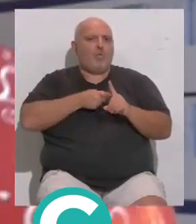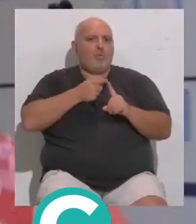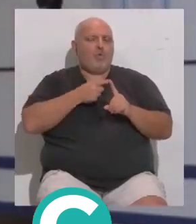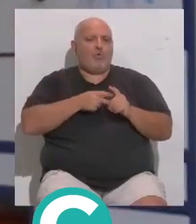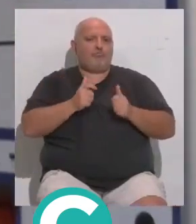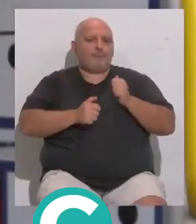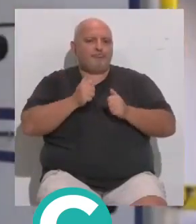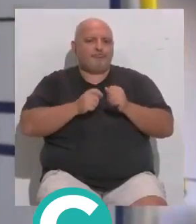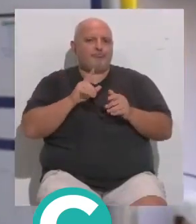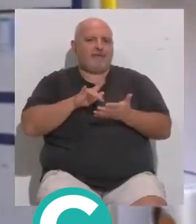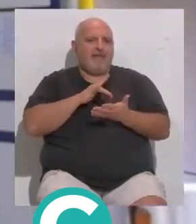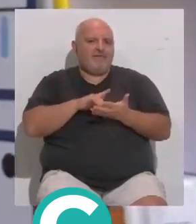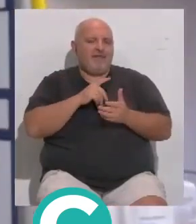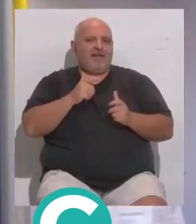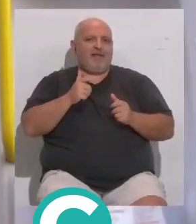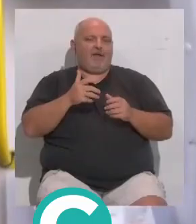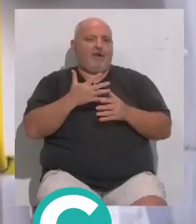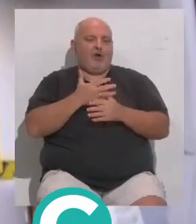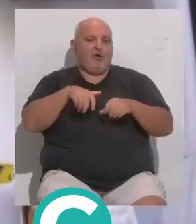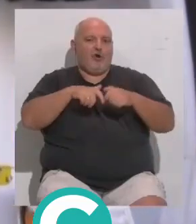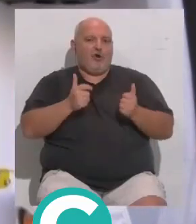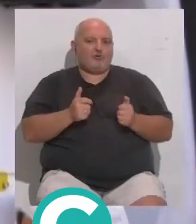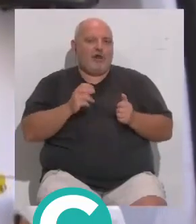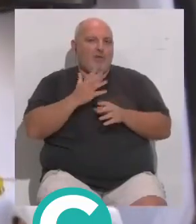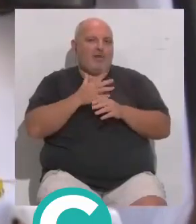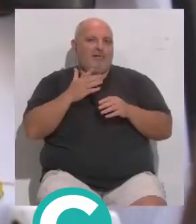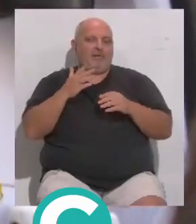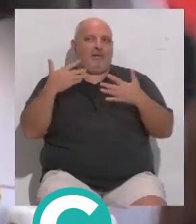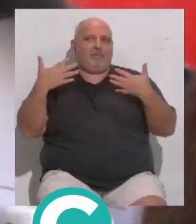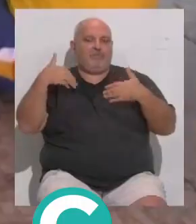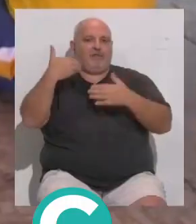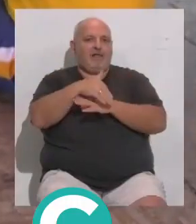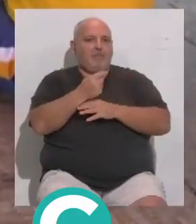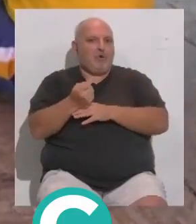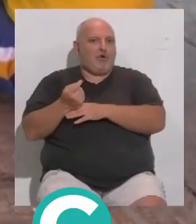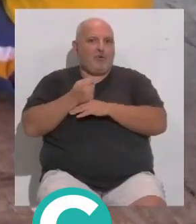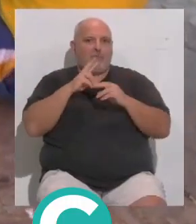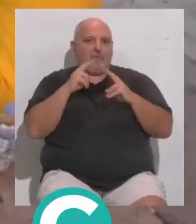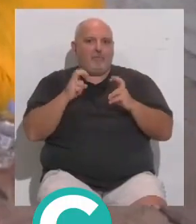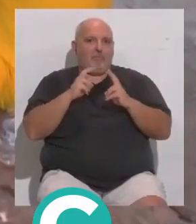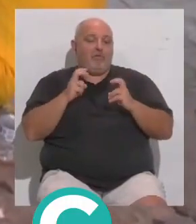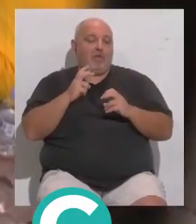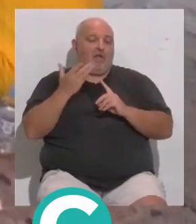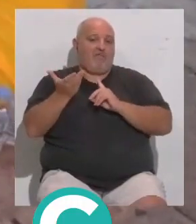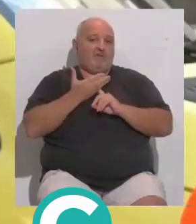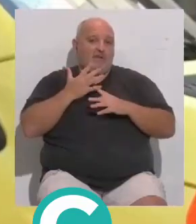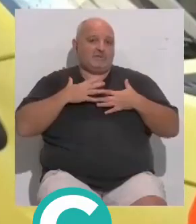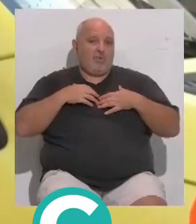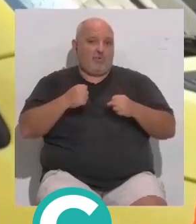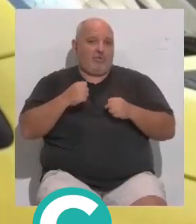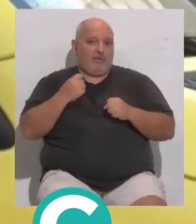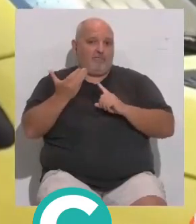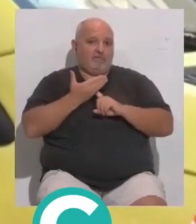los dispositivos digitales por encima del juego y el deporte al aire libre. Un cambio en los hábitos de ocio y salud que debe